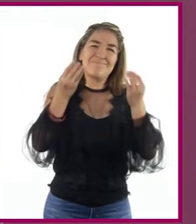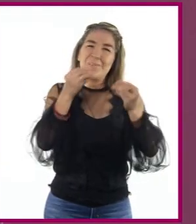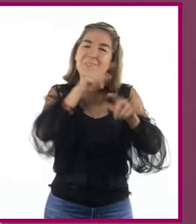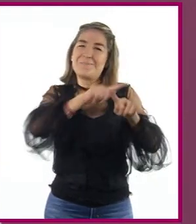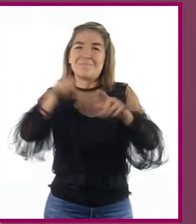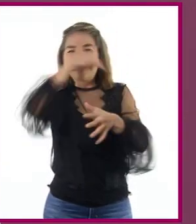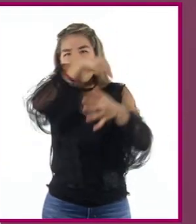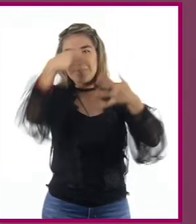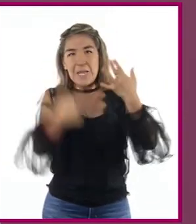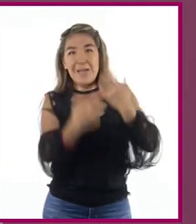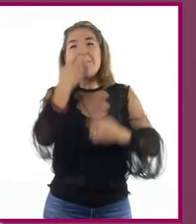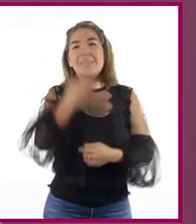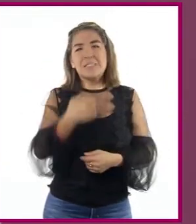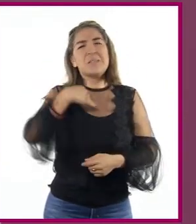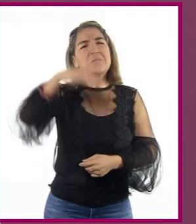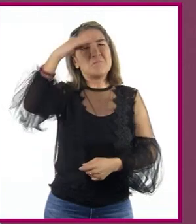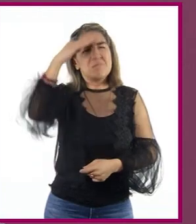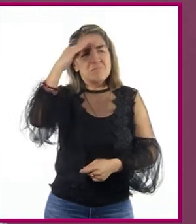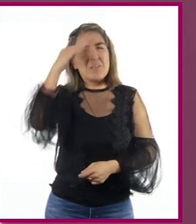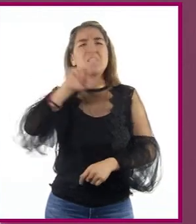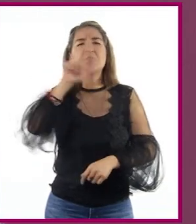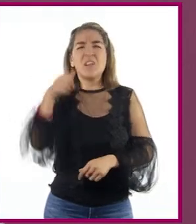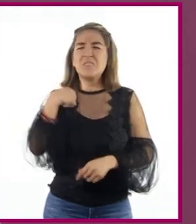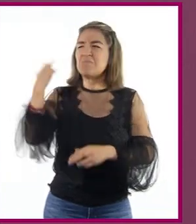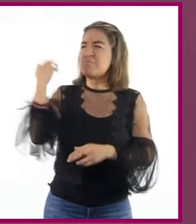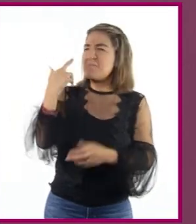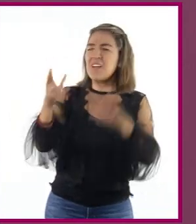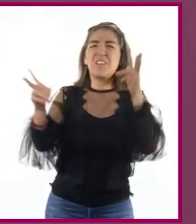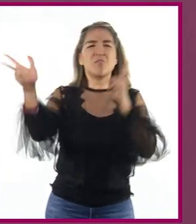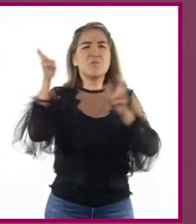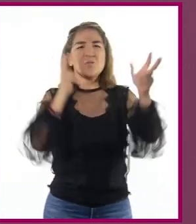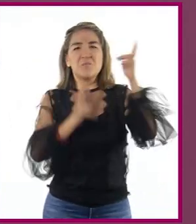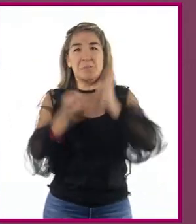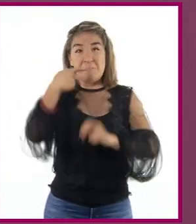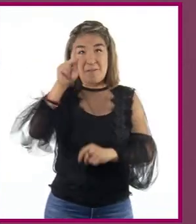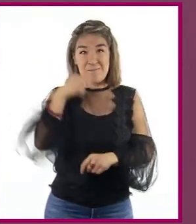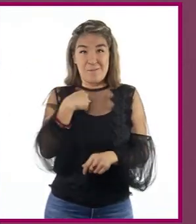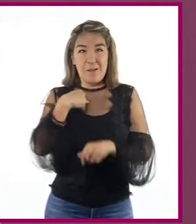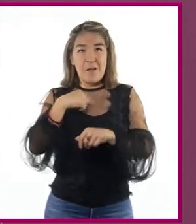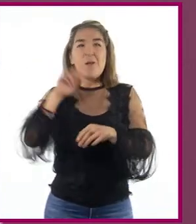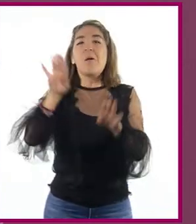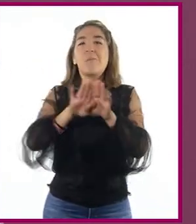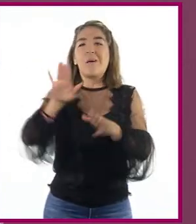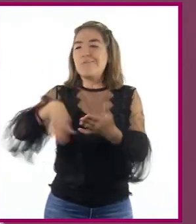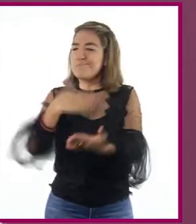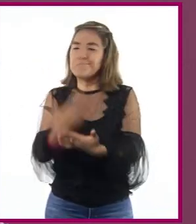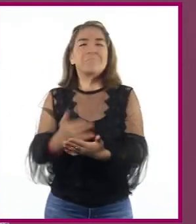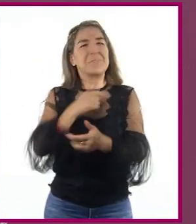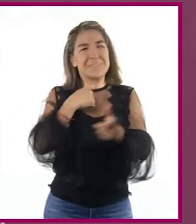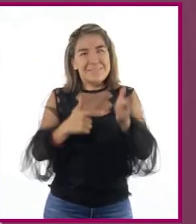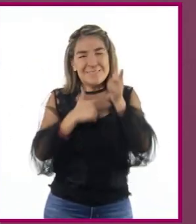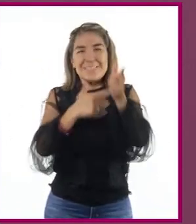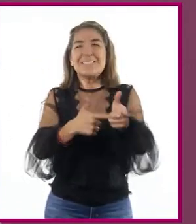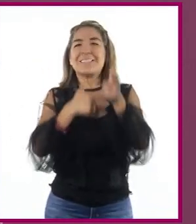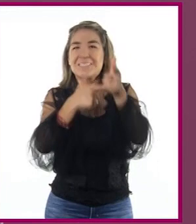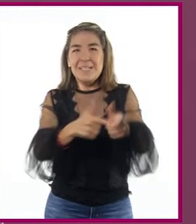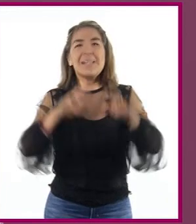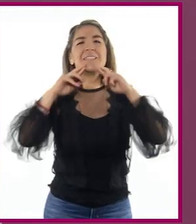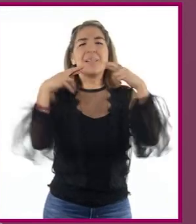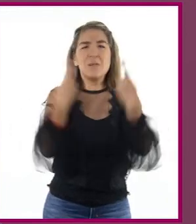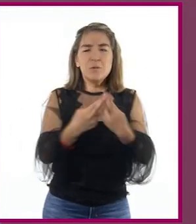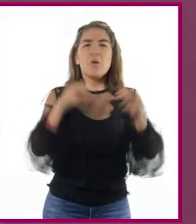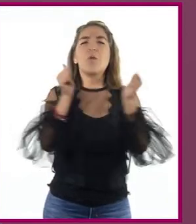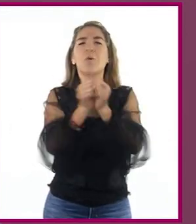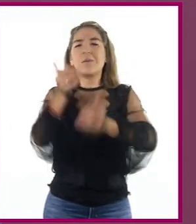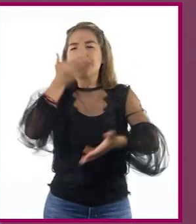estos argumentos los escuché muchas veces, pero nunca me rendí. Durante años de reuniones y